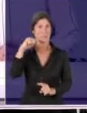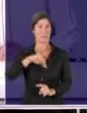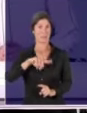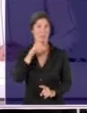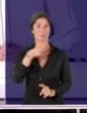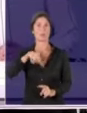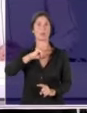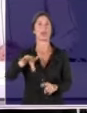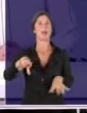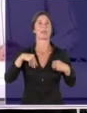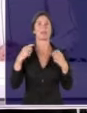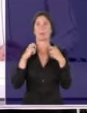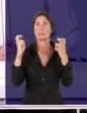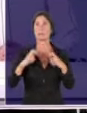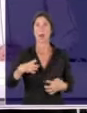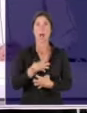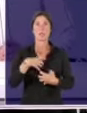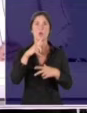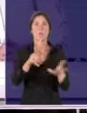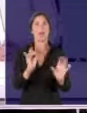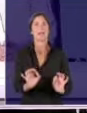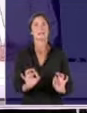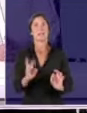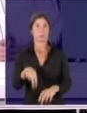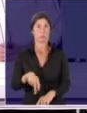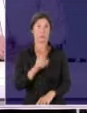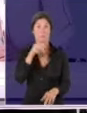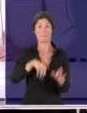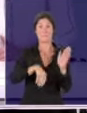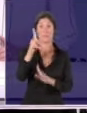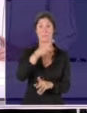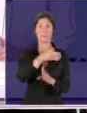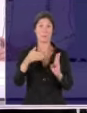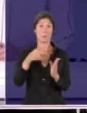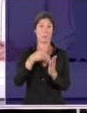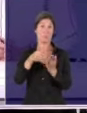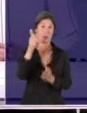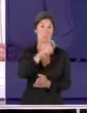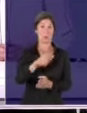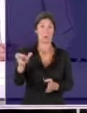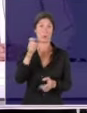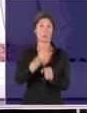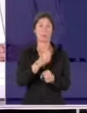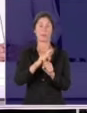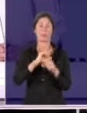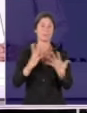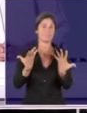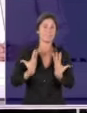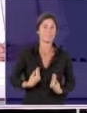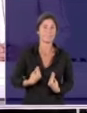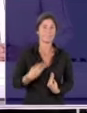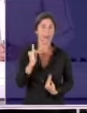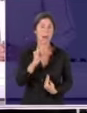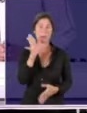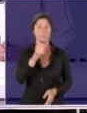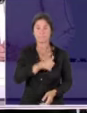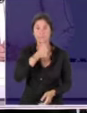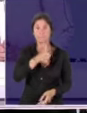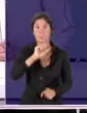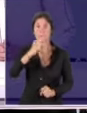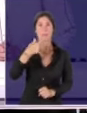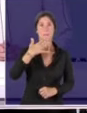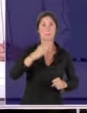como si fueran algo normal. Más de 500.000 de trabajadores están deprimidos, pero siguen tirando. Sobre todo los mayores, los jóvenes, son cada vez